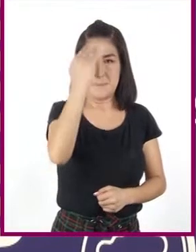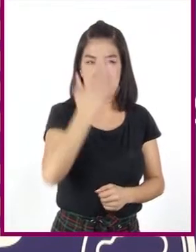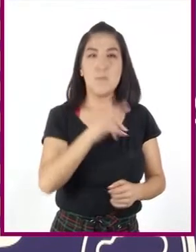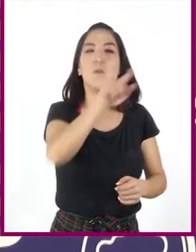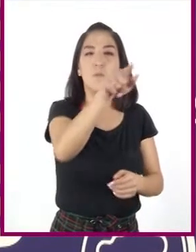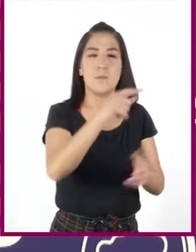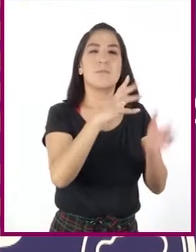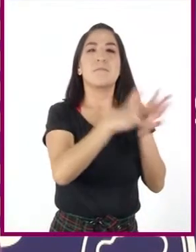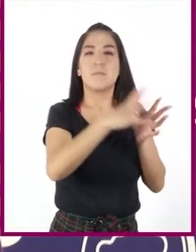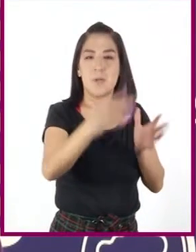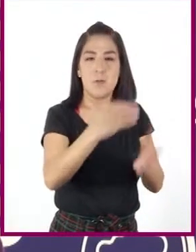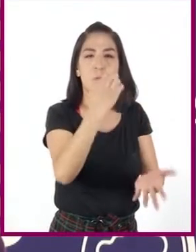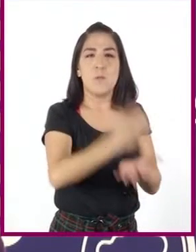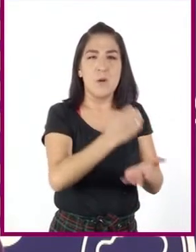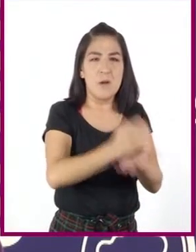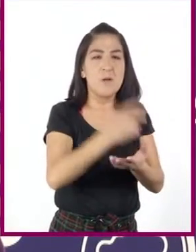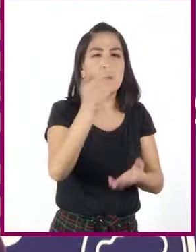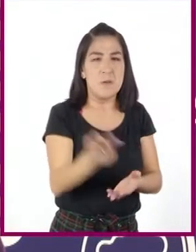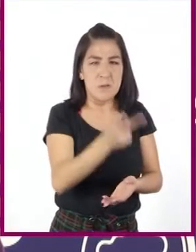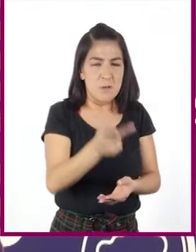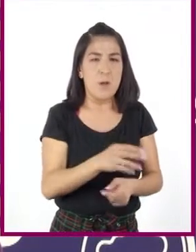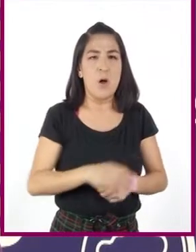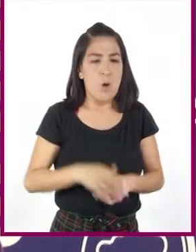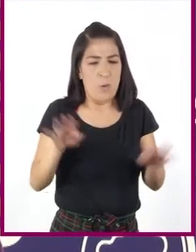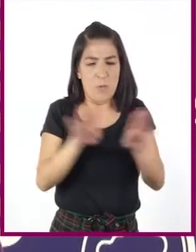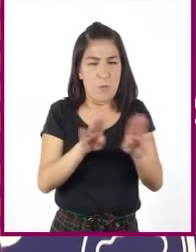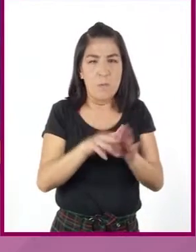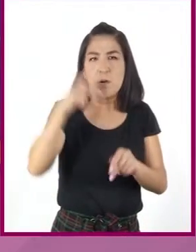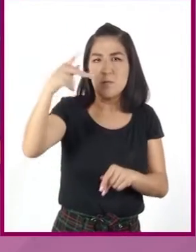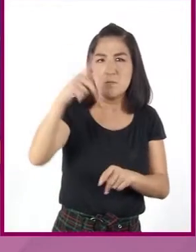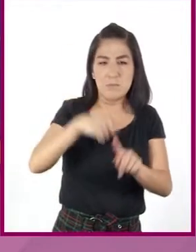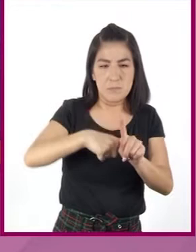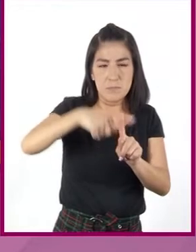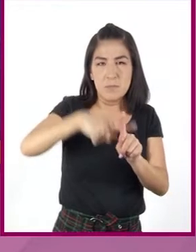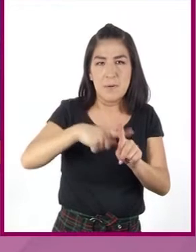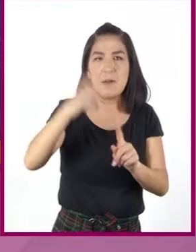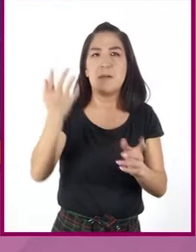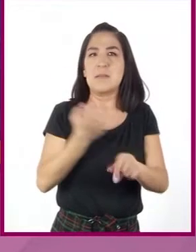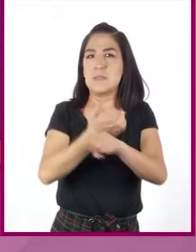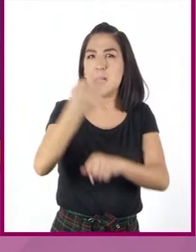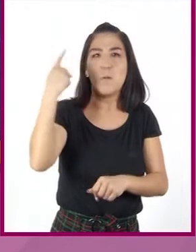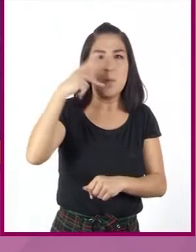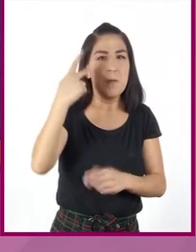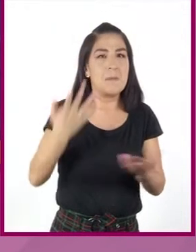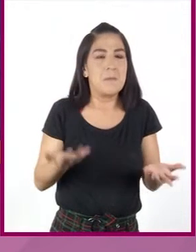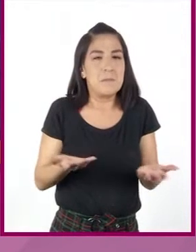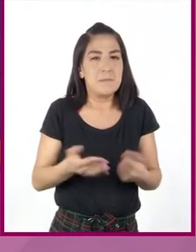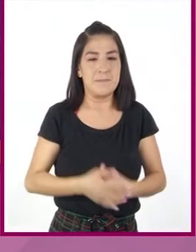su cuaderno ¿cómo será la temperatura del estado de Puebla?